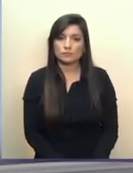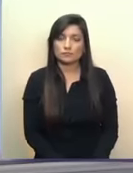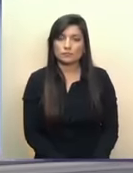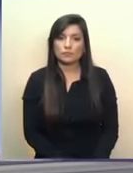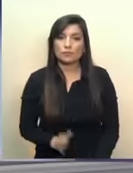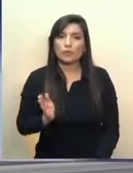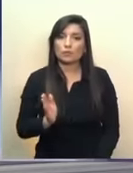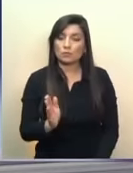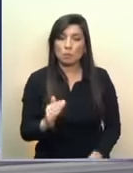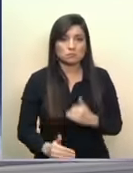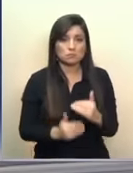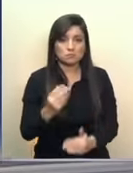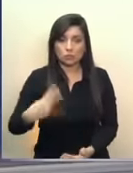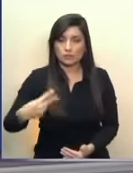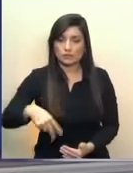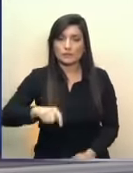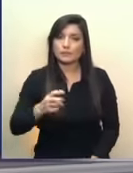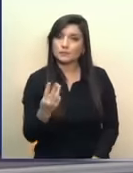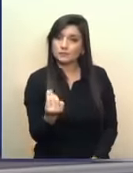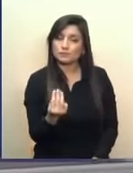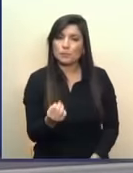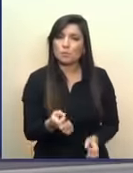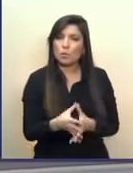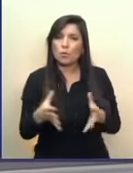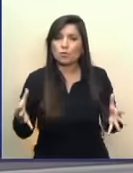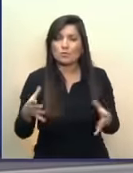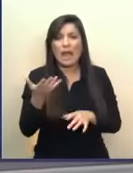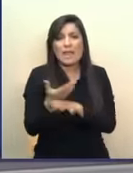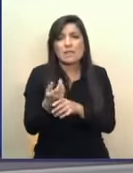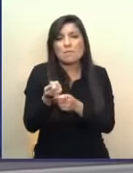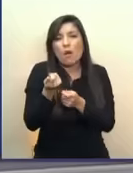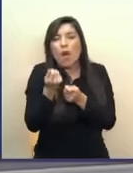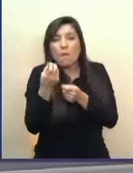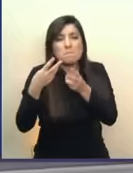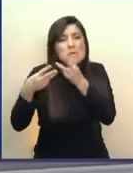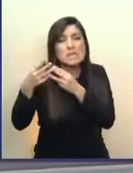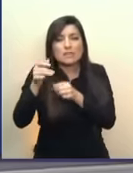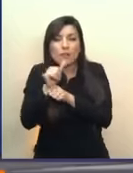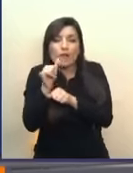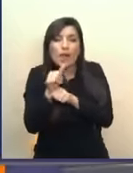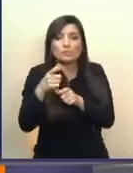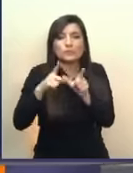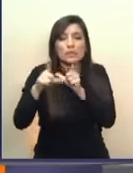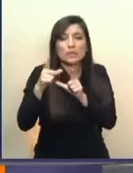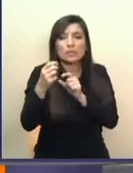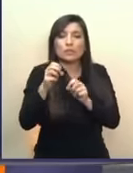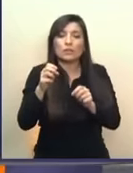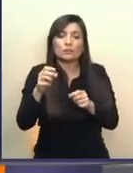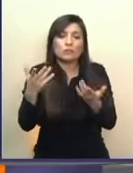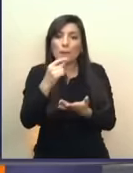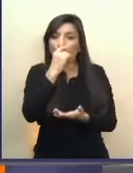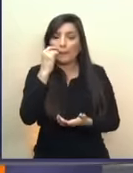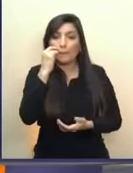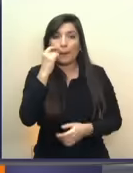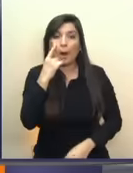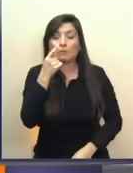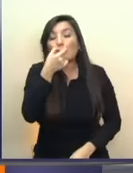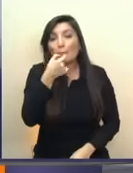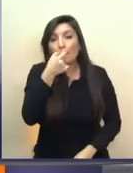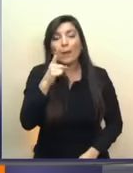Sigamos adelante en las noticias aquí en Tele13. Muchas son los mitos y leyendas sobre la muerte de Adolf Hitler, pero una de ellas señala que el